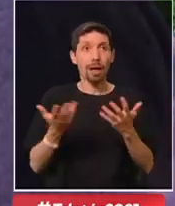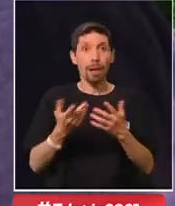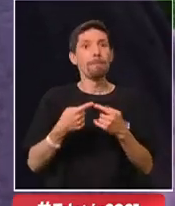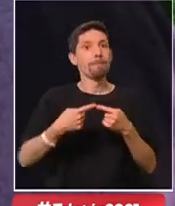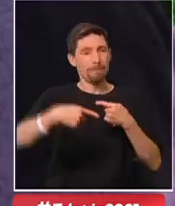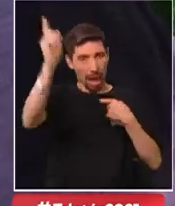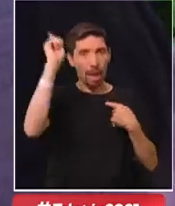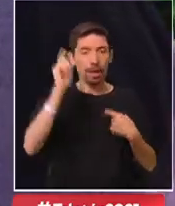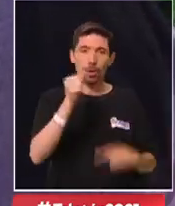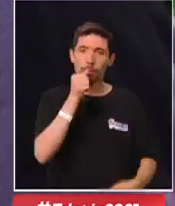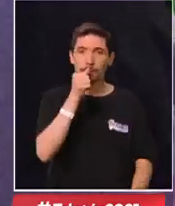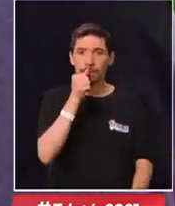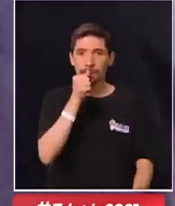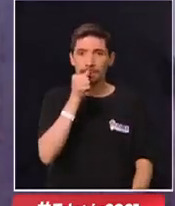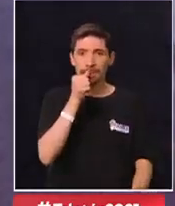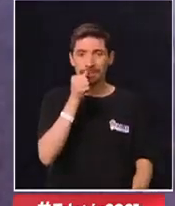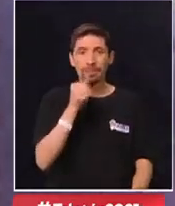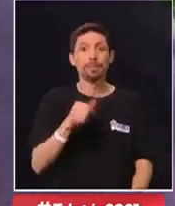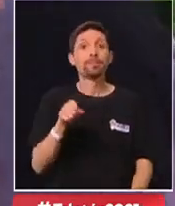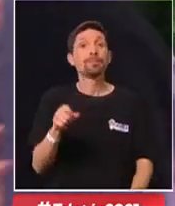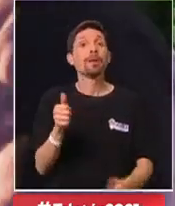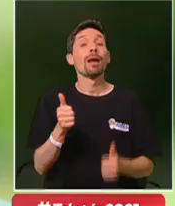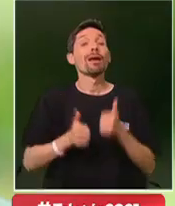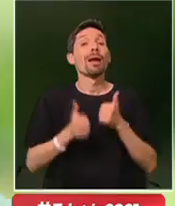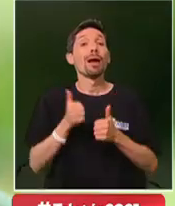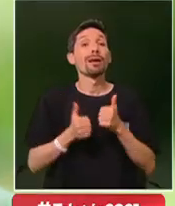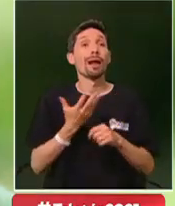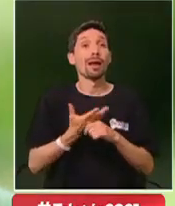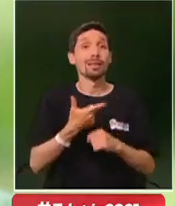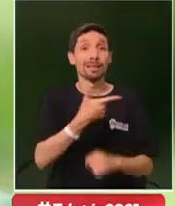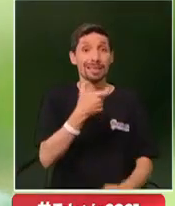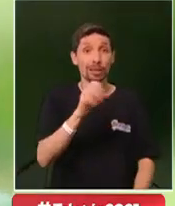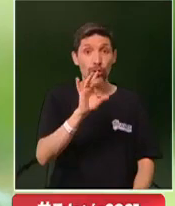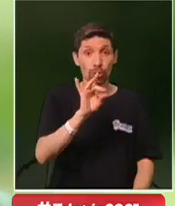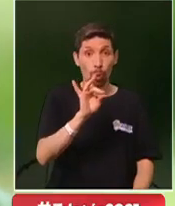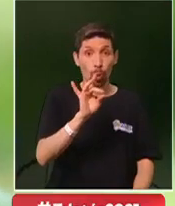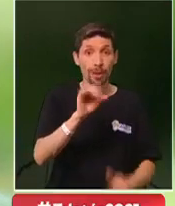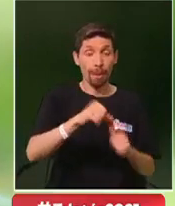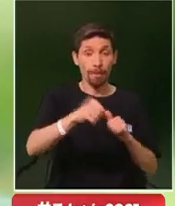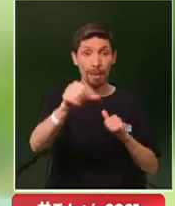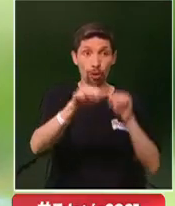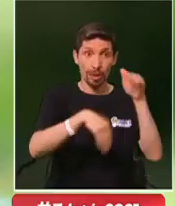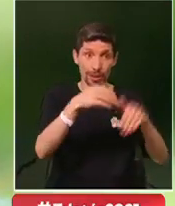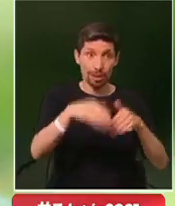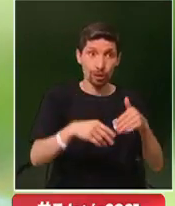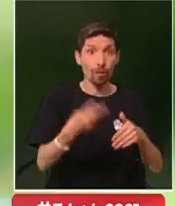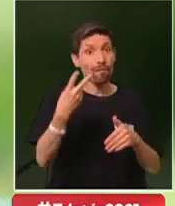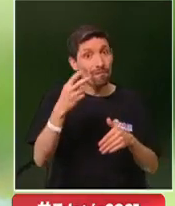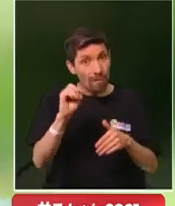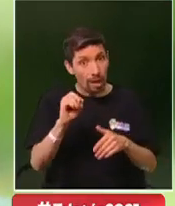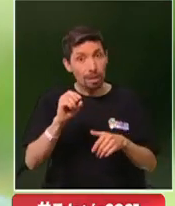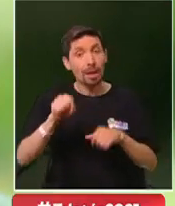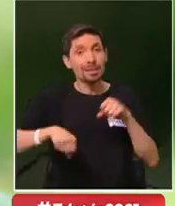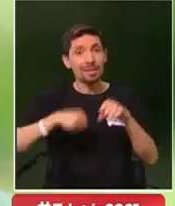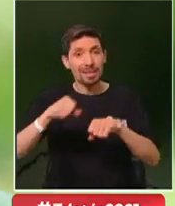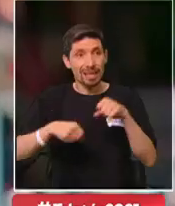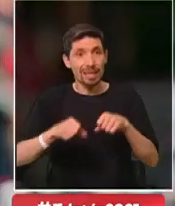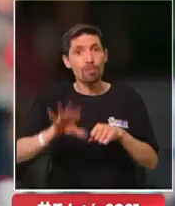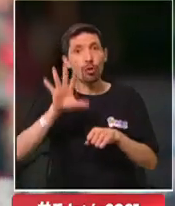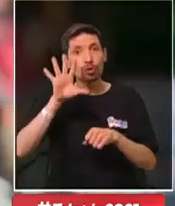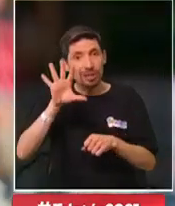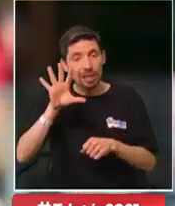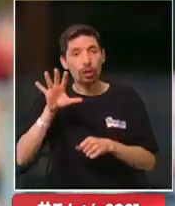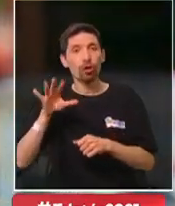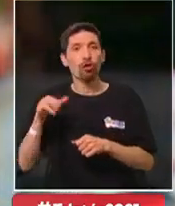largas. Esta carrera consta de 750 metros de natación, 20 de ciclismo y 5 de